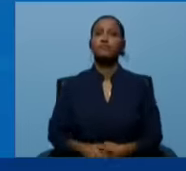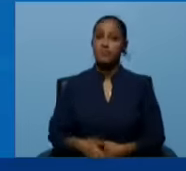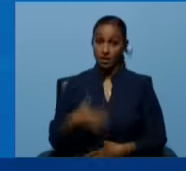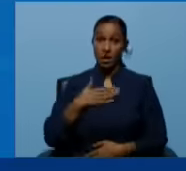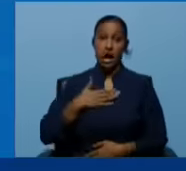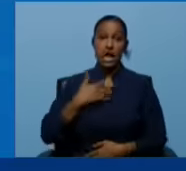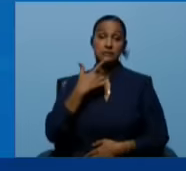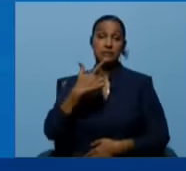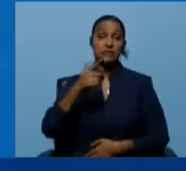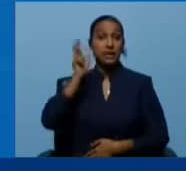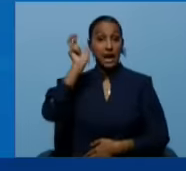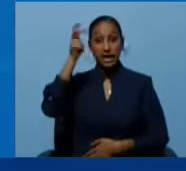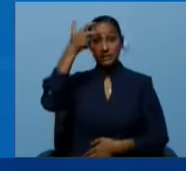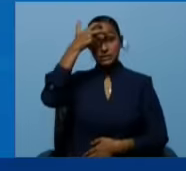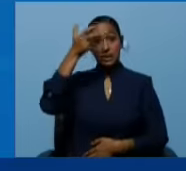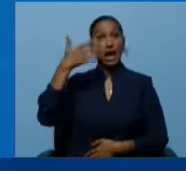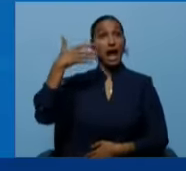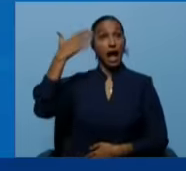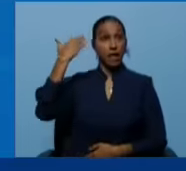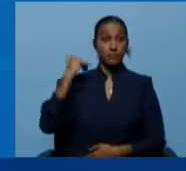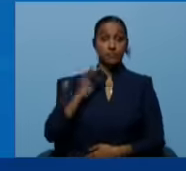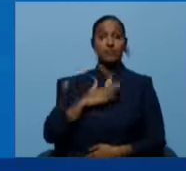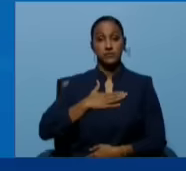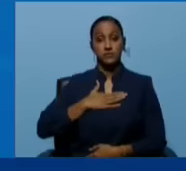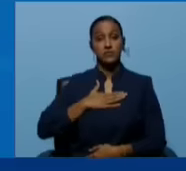canciller. Pido respeto.